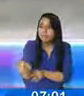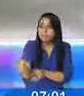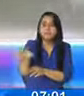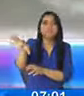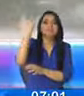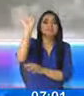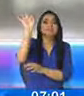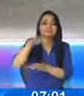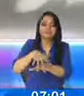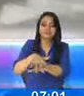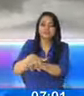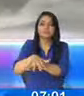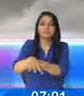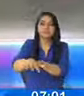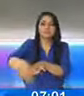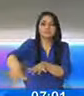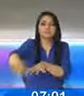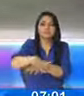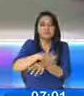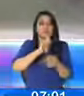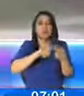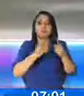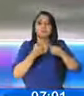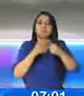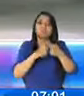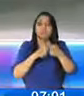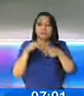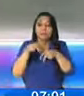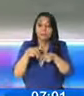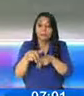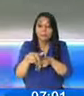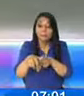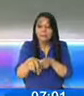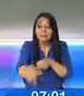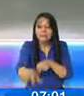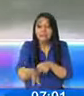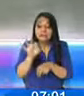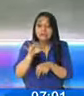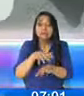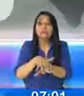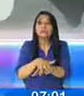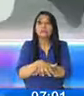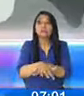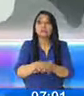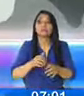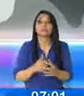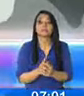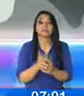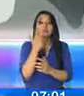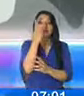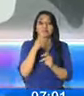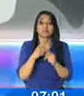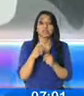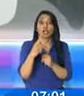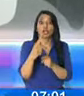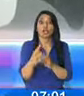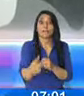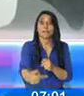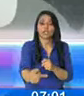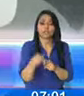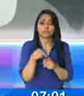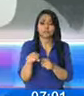A orilla del río yachi su amigo mientras más abajo el cuerpo estaba en medio de la corriente a 3 km de donde se pierden los